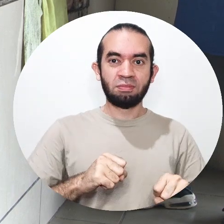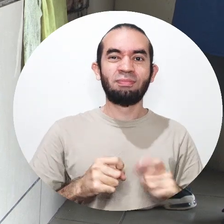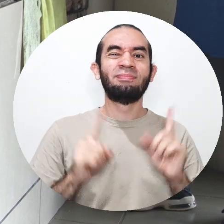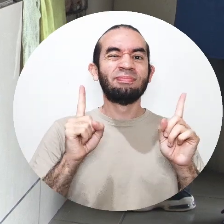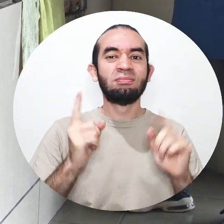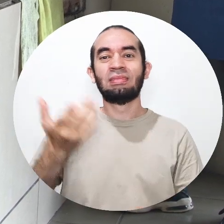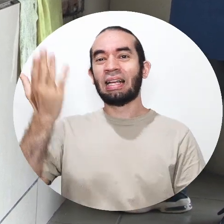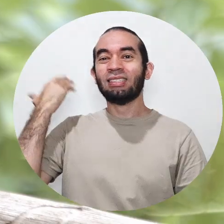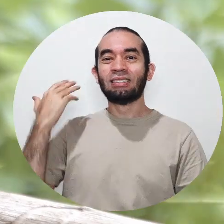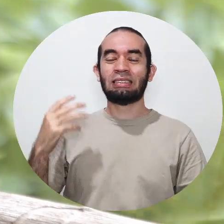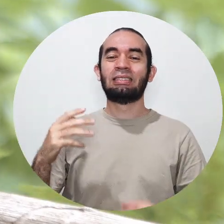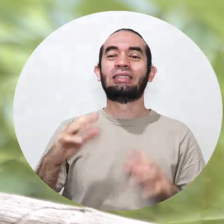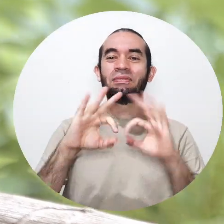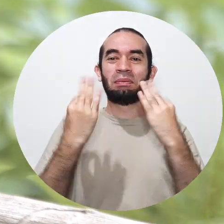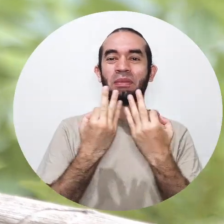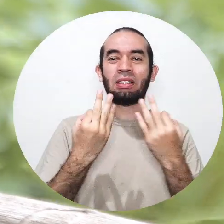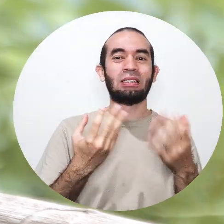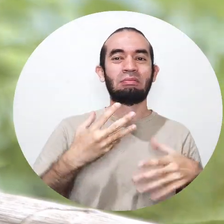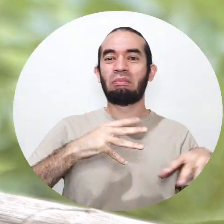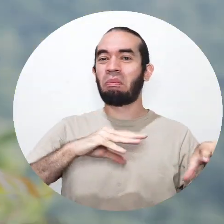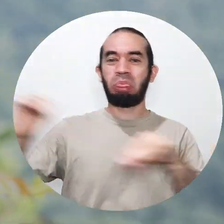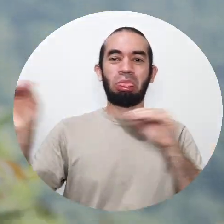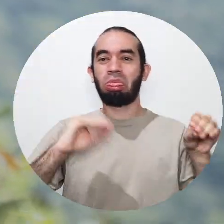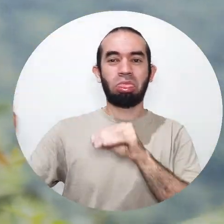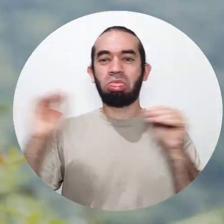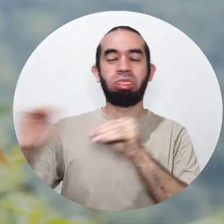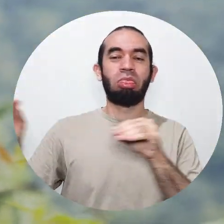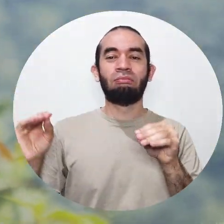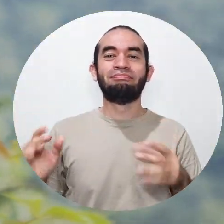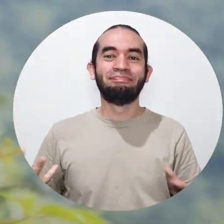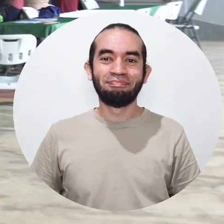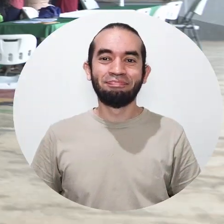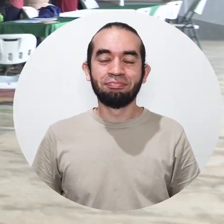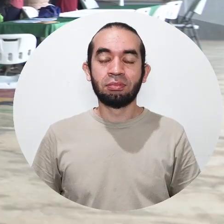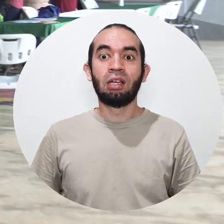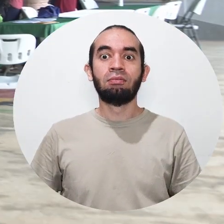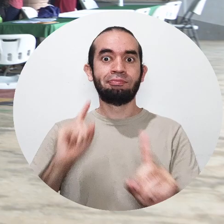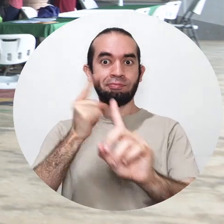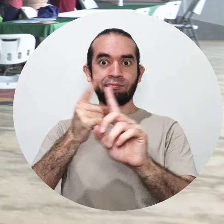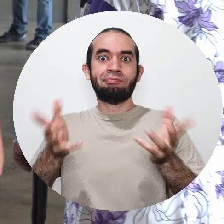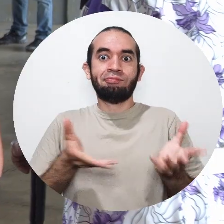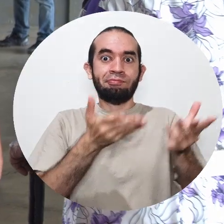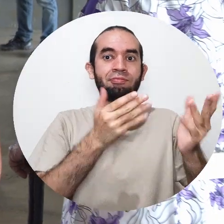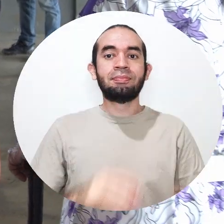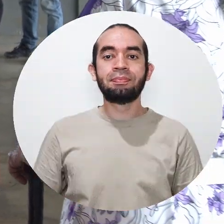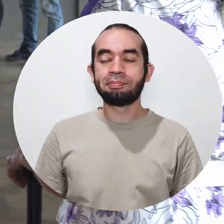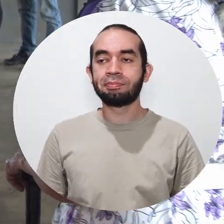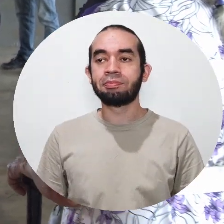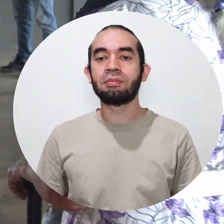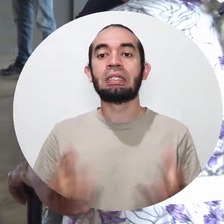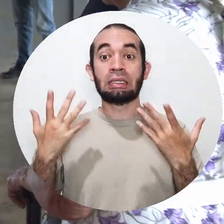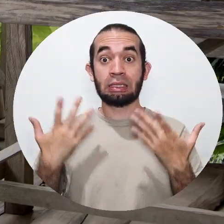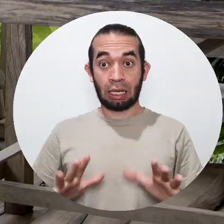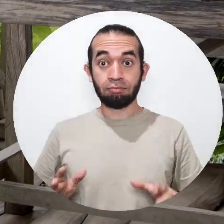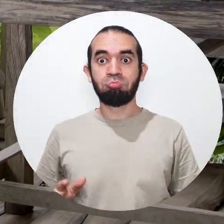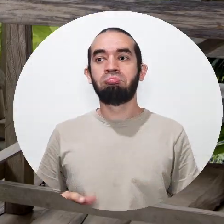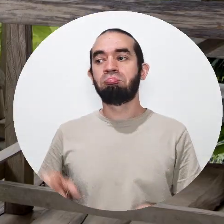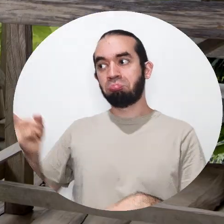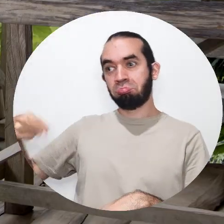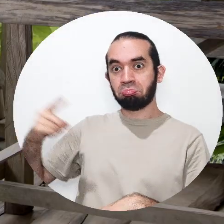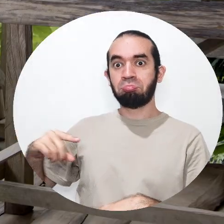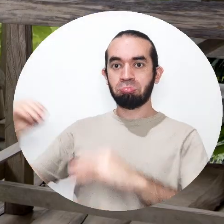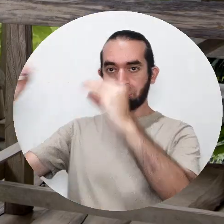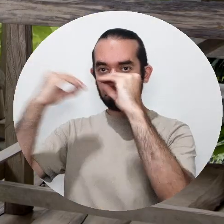comunidad, puesto que hace unos años atrás había mucha emigración. Este año hemos recibido el servicio de